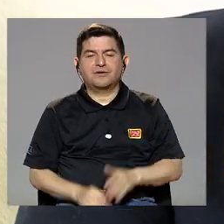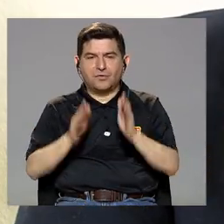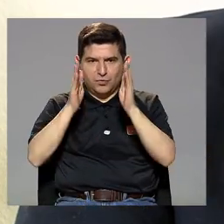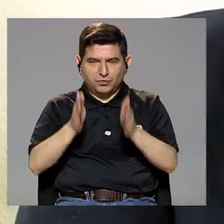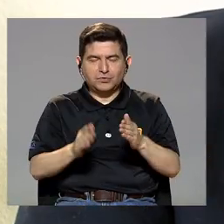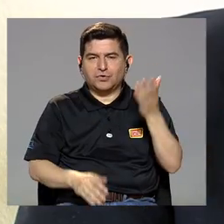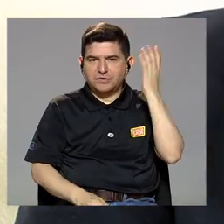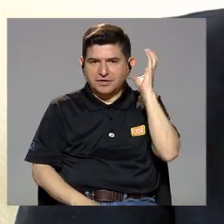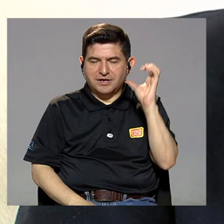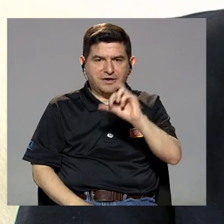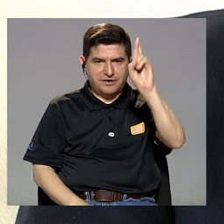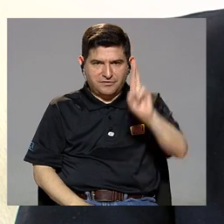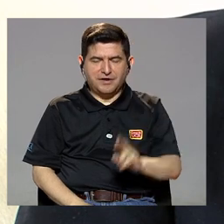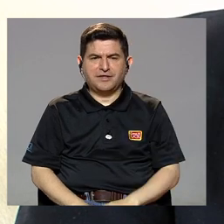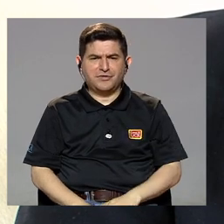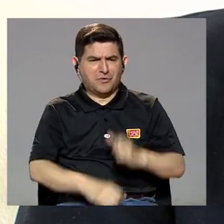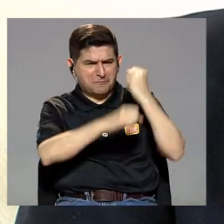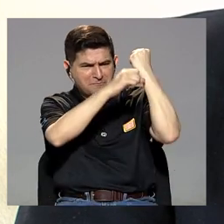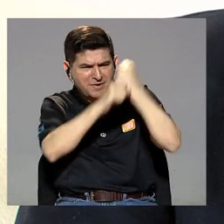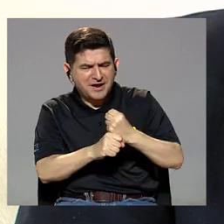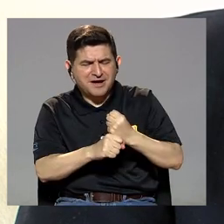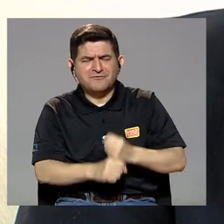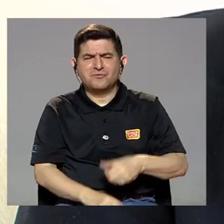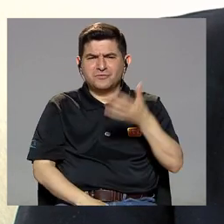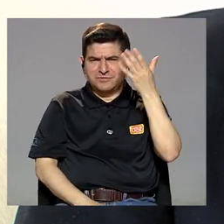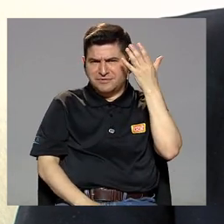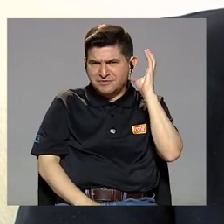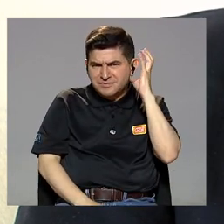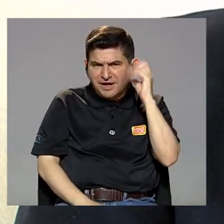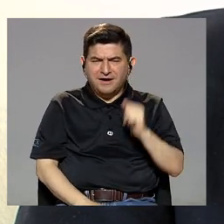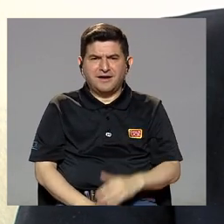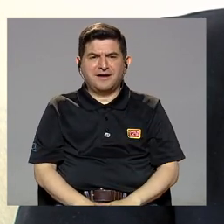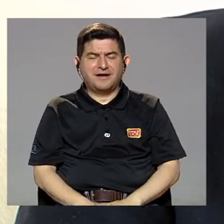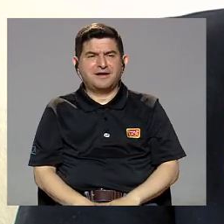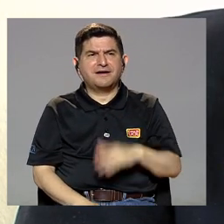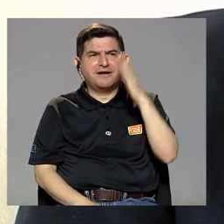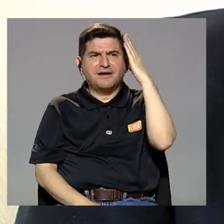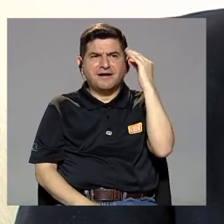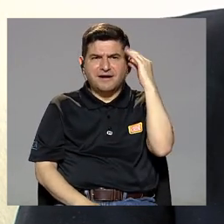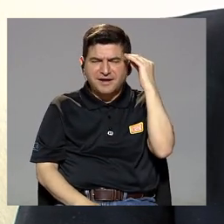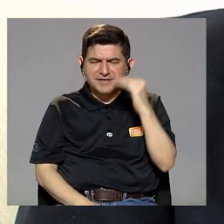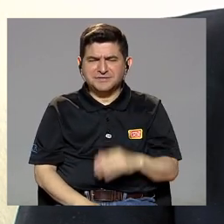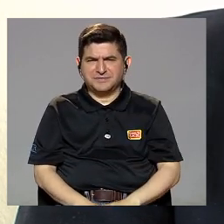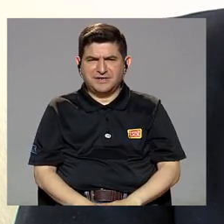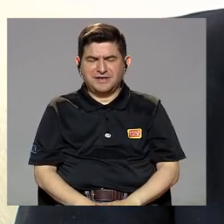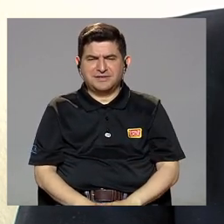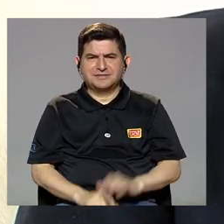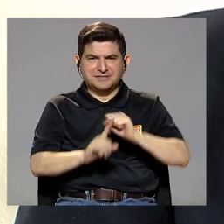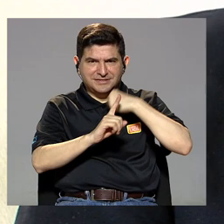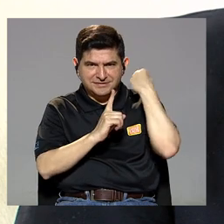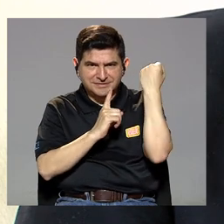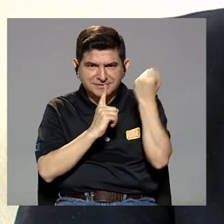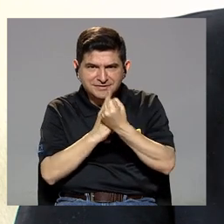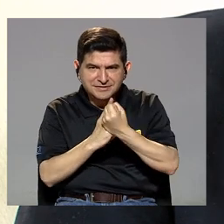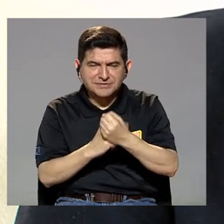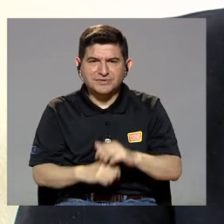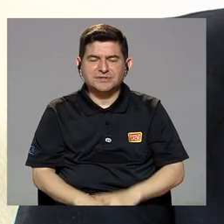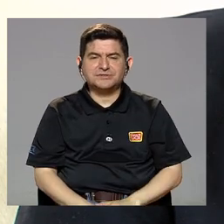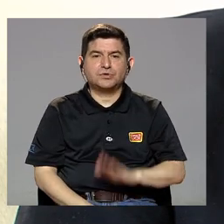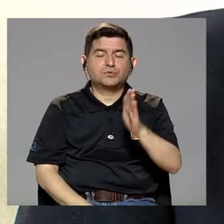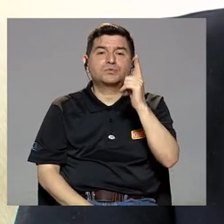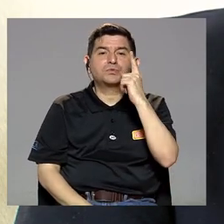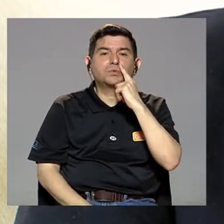lograr fundar esa radio hubo una anécdota muy simpática que tiene que ver casualmente con que su